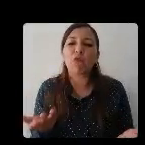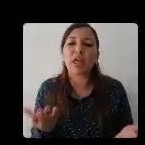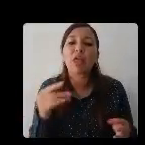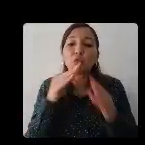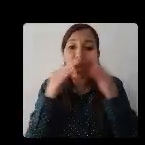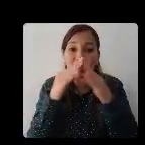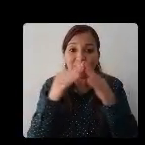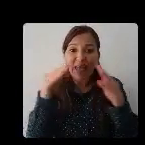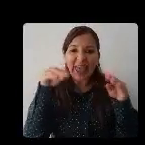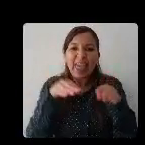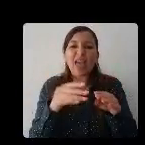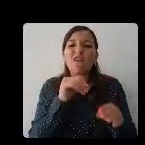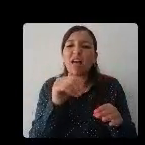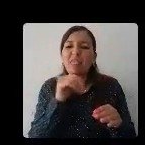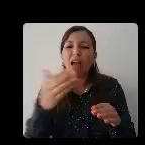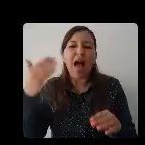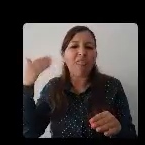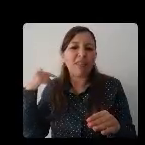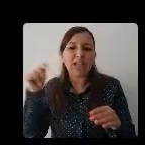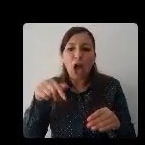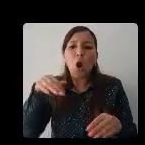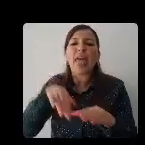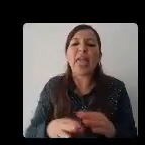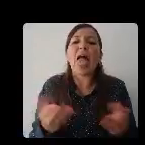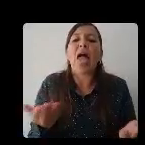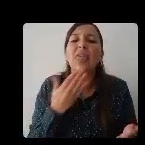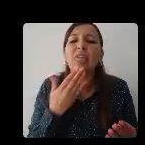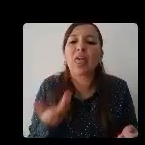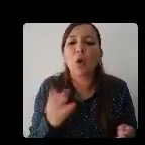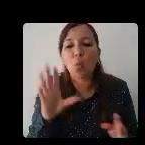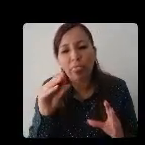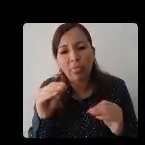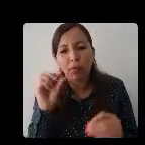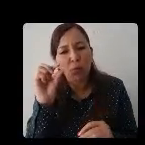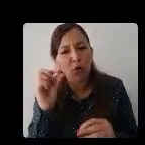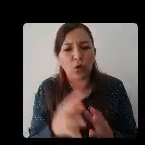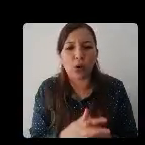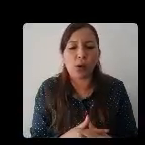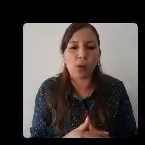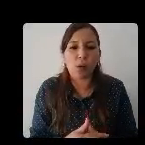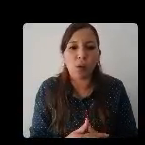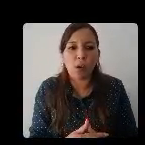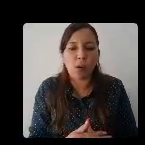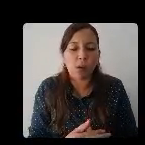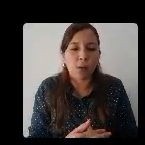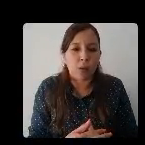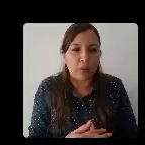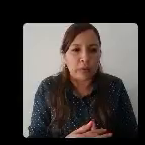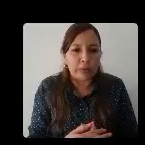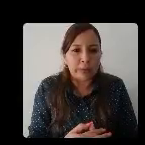mejorar ahora gracias a este financiamiento para que puedan atender mejor a sus visitantes.